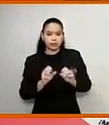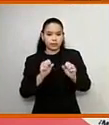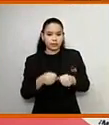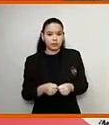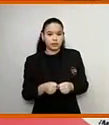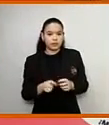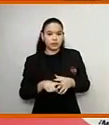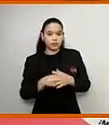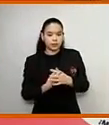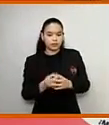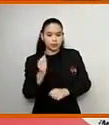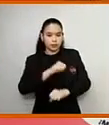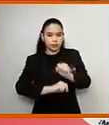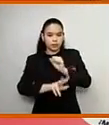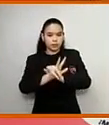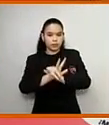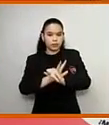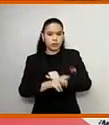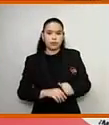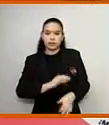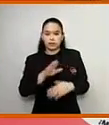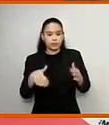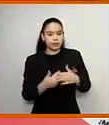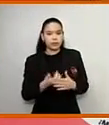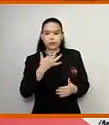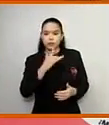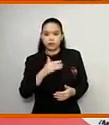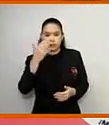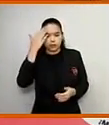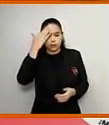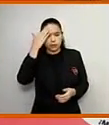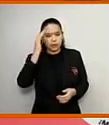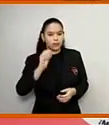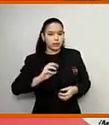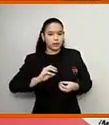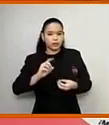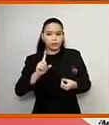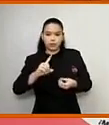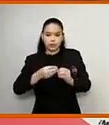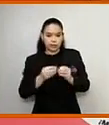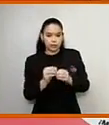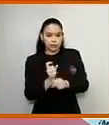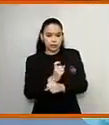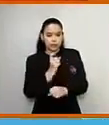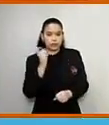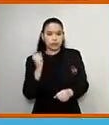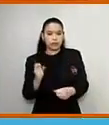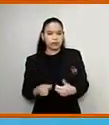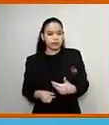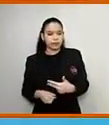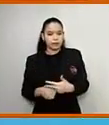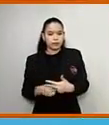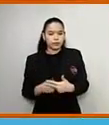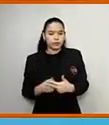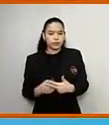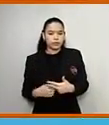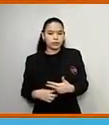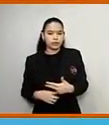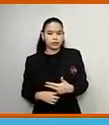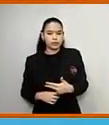dar inicio con Pega 3. Así que mucha suerte, vamos a seleccionar el primer número.